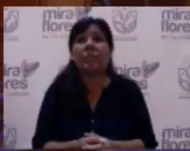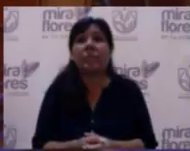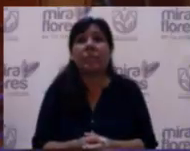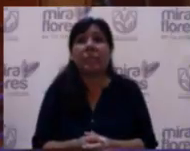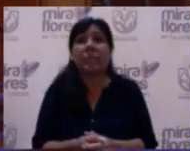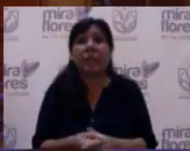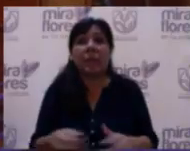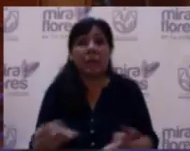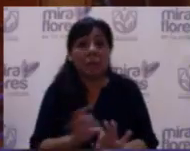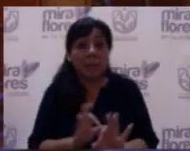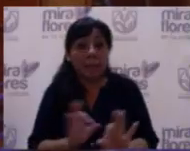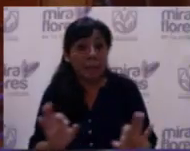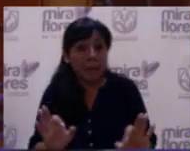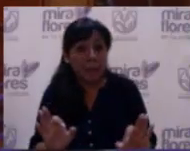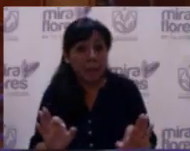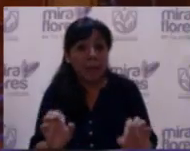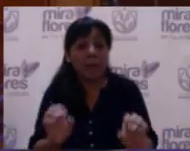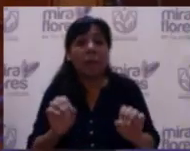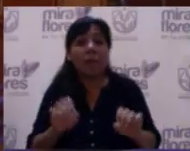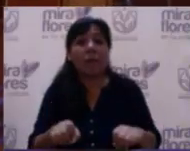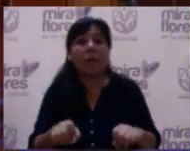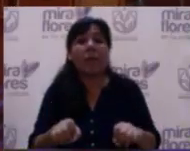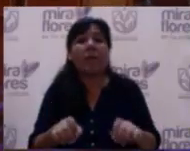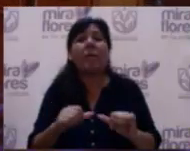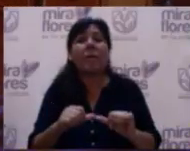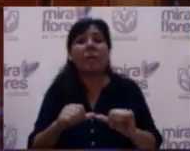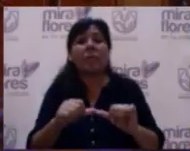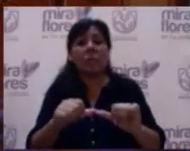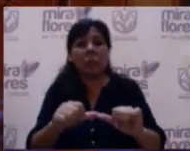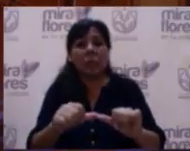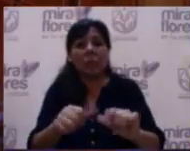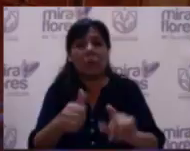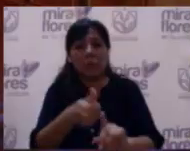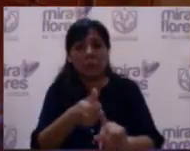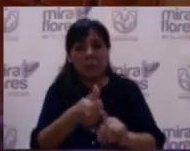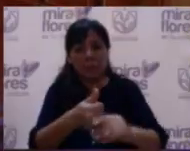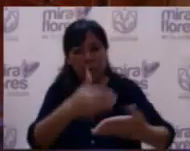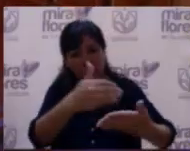Si no tenemos informes, procederemos a ir ya a lo que es la agenda en sí mismo.